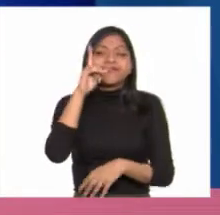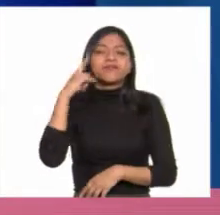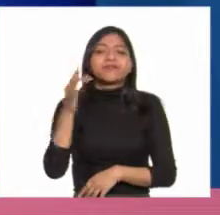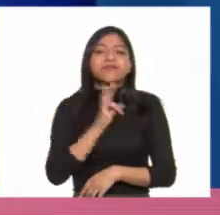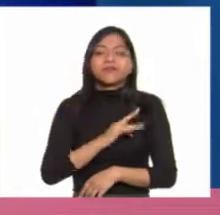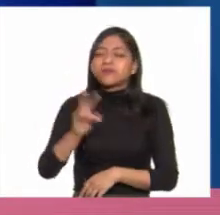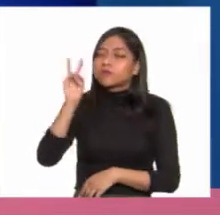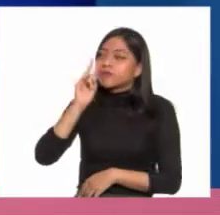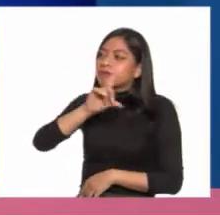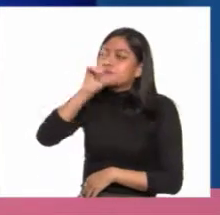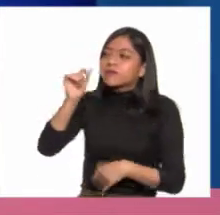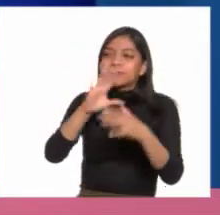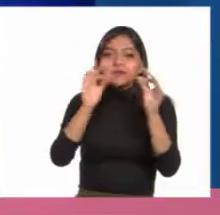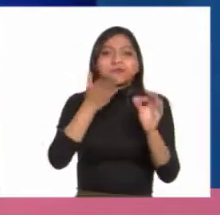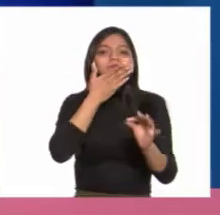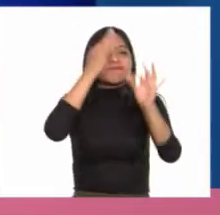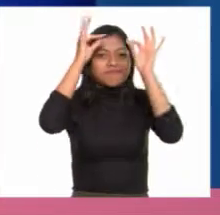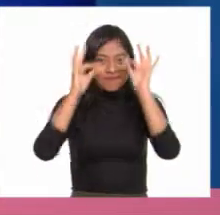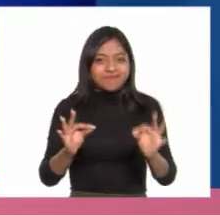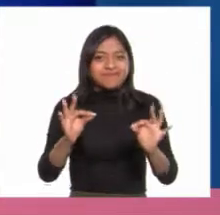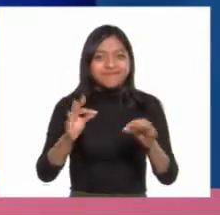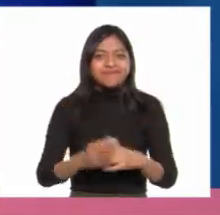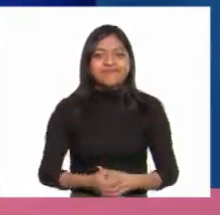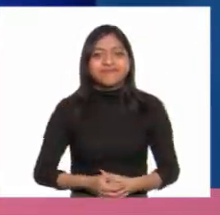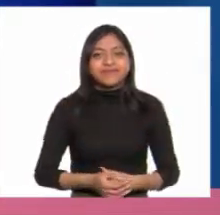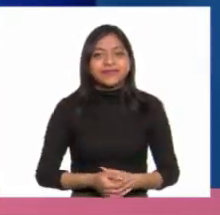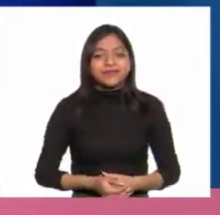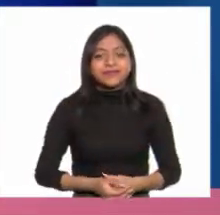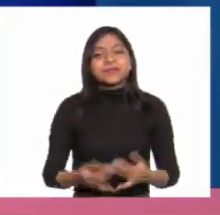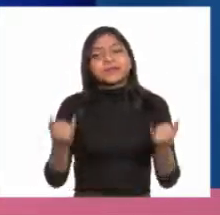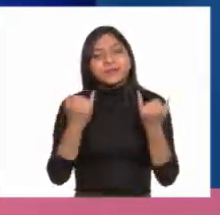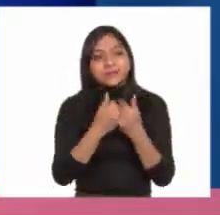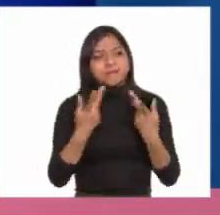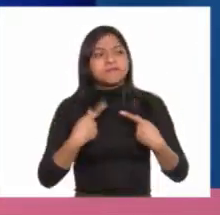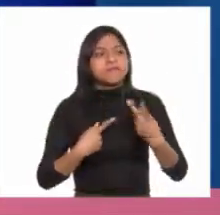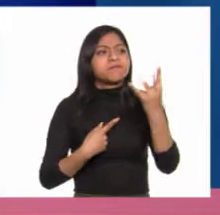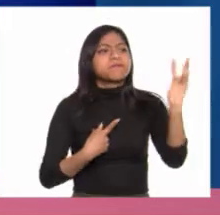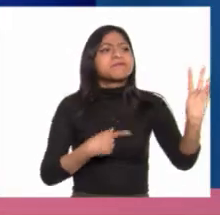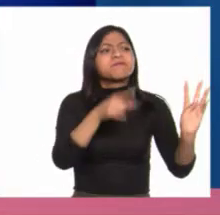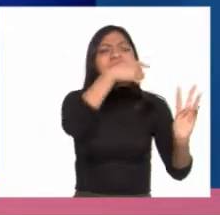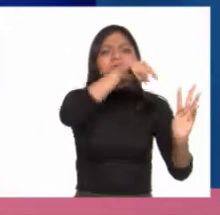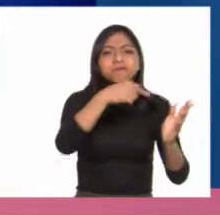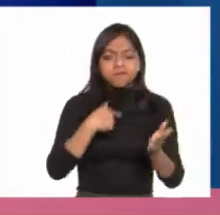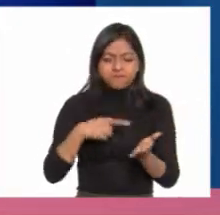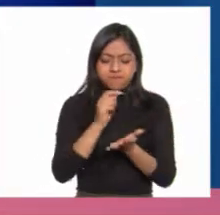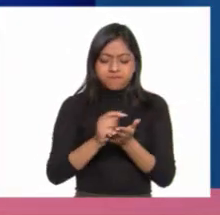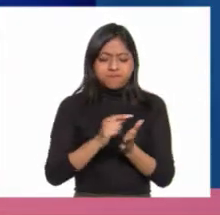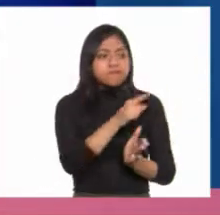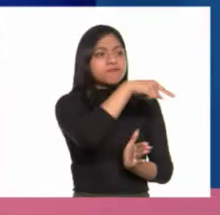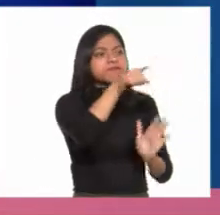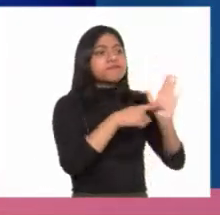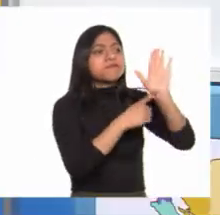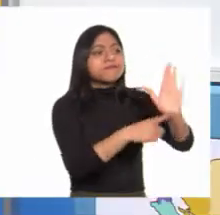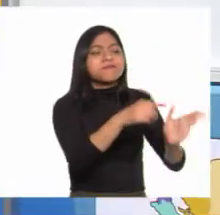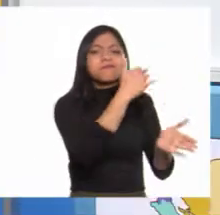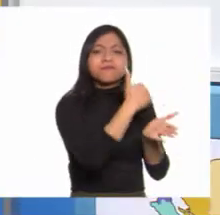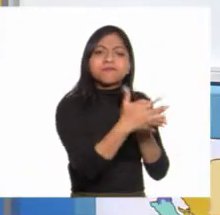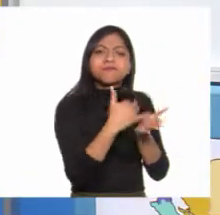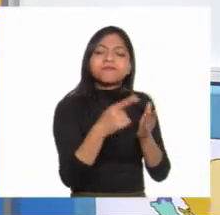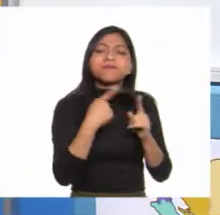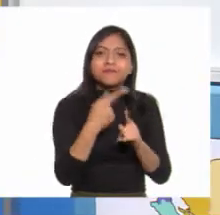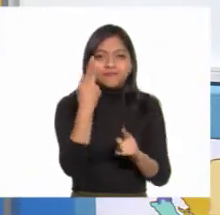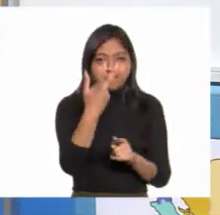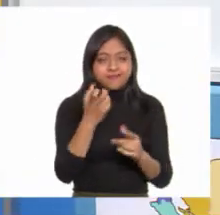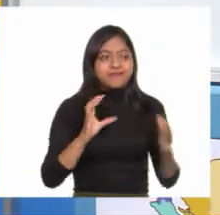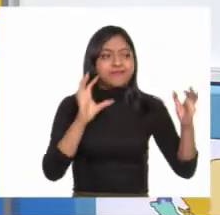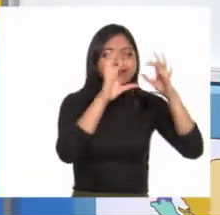una descripción muy completa, considerando a quién va dirigida y cuál es el propósito que se tiene. Así es, pero lo